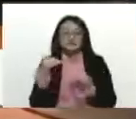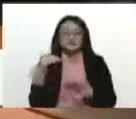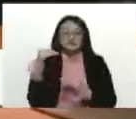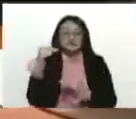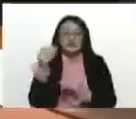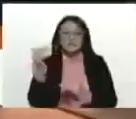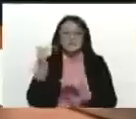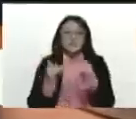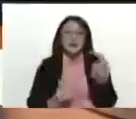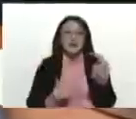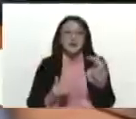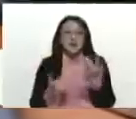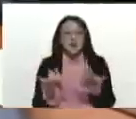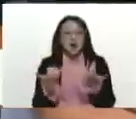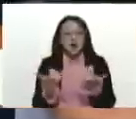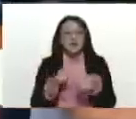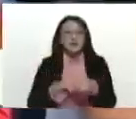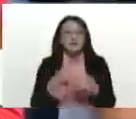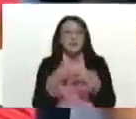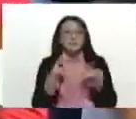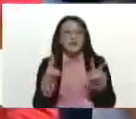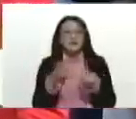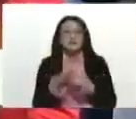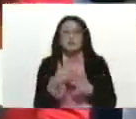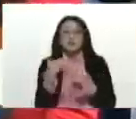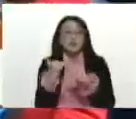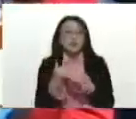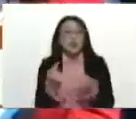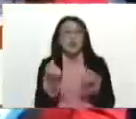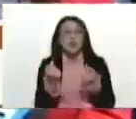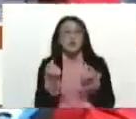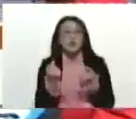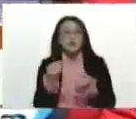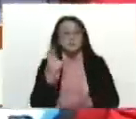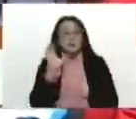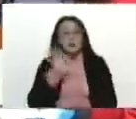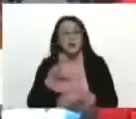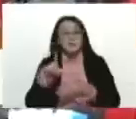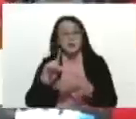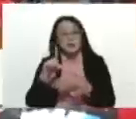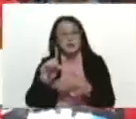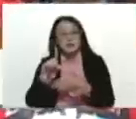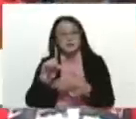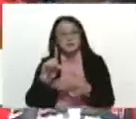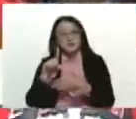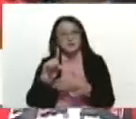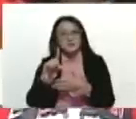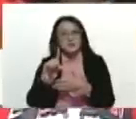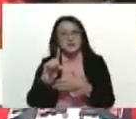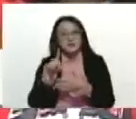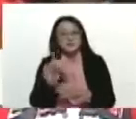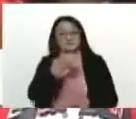no conozco peor en tiempo de paz una situación así ningún país de América Latina habría resistido